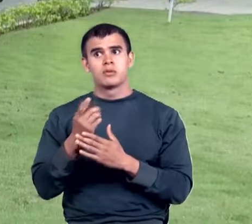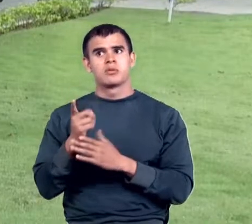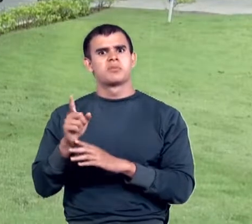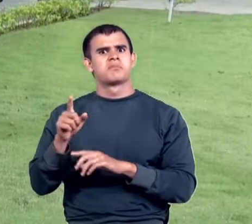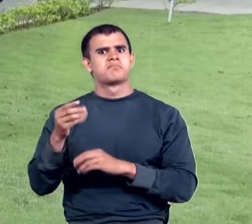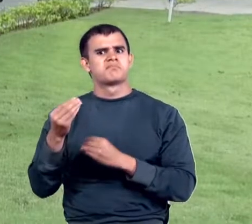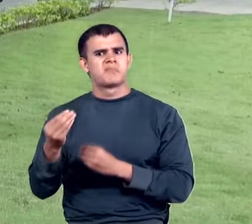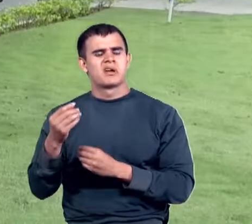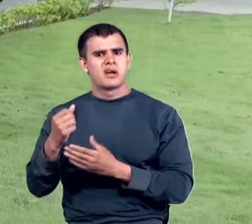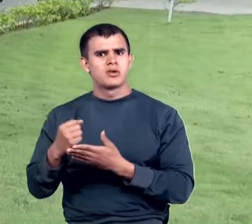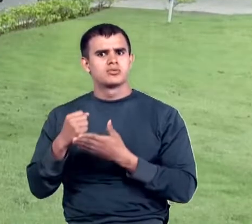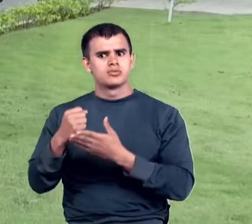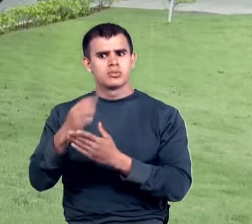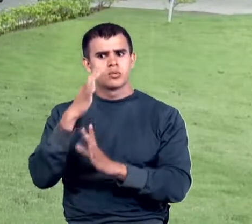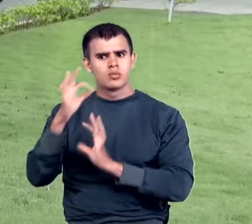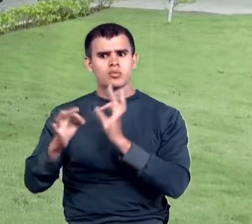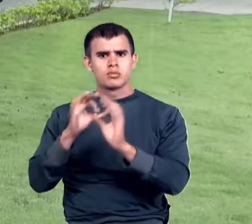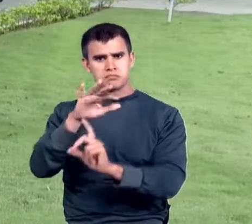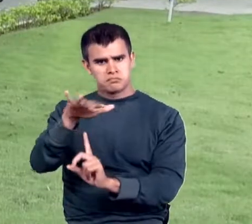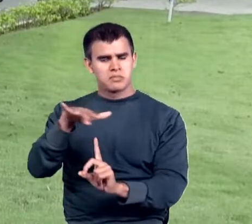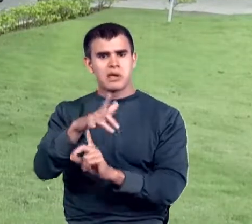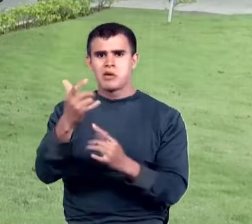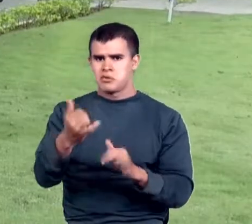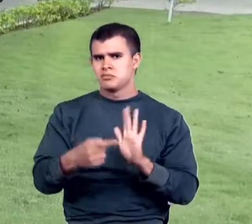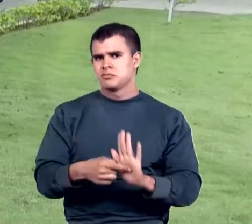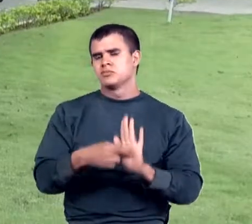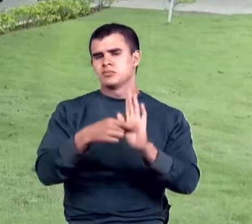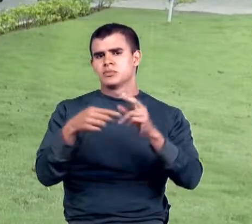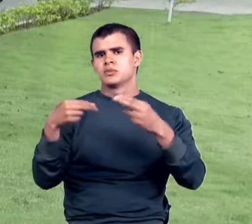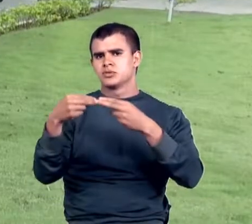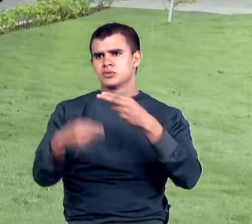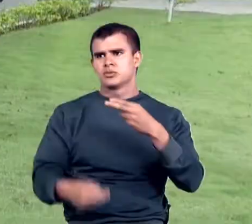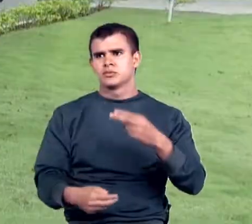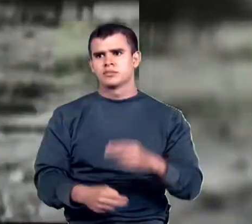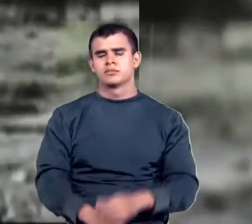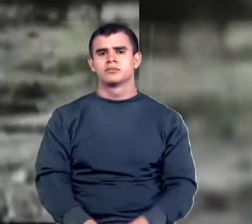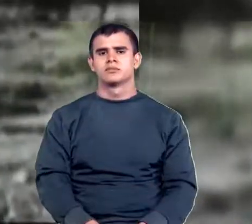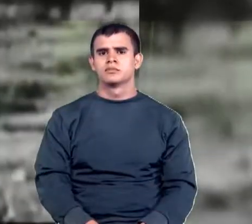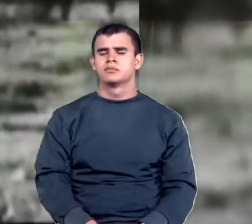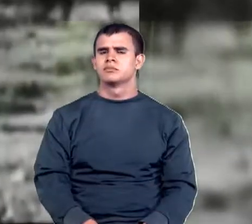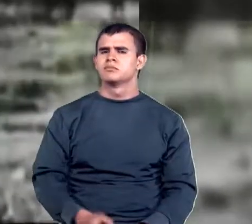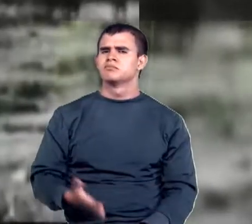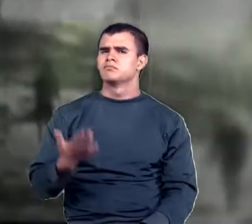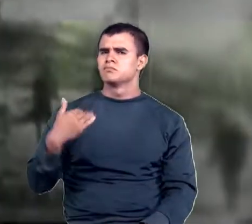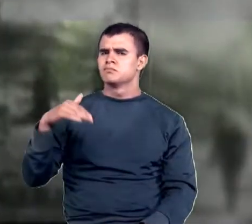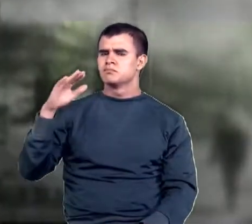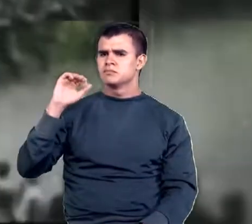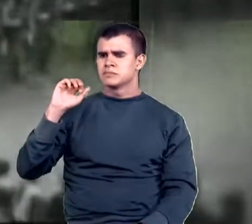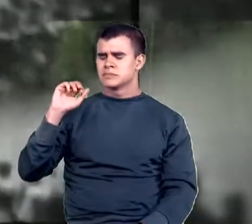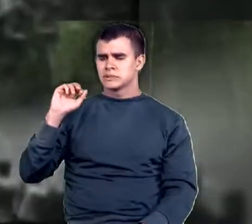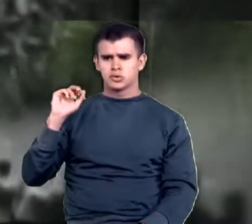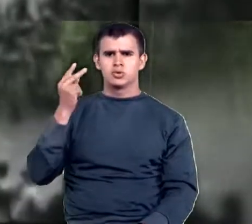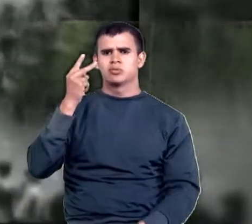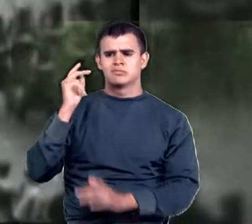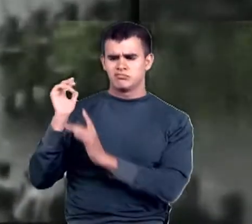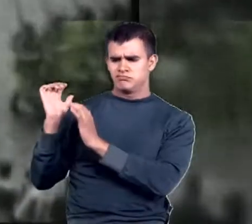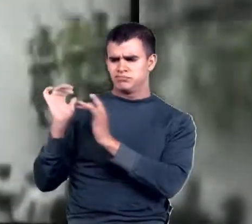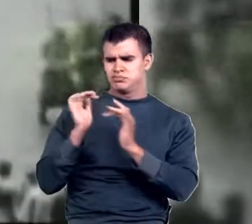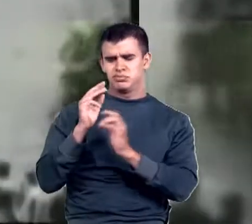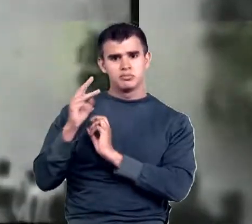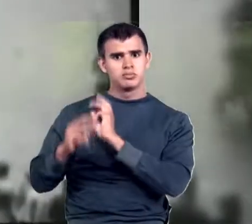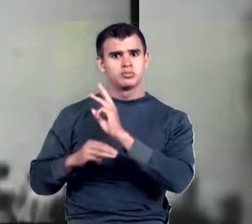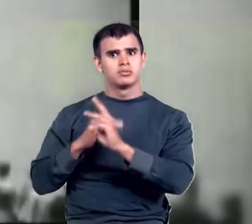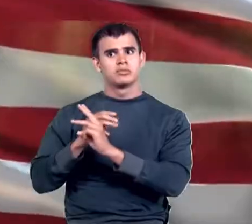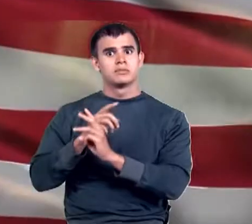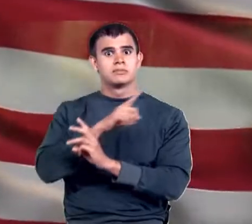conservación y mejoramiento del medio ambiente. Veamos la historia. A mediados de la Segunda Guerra Mundial,